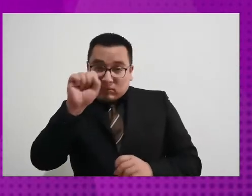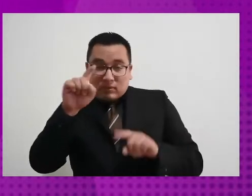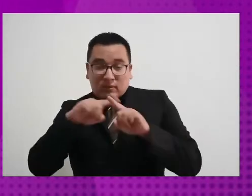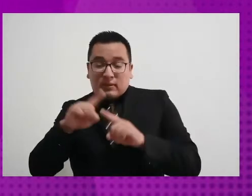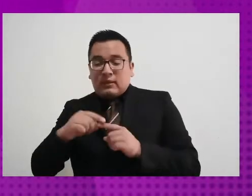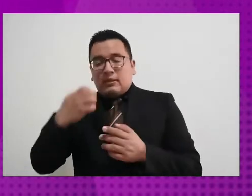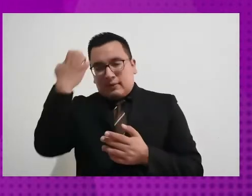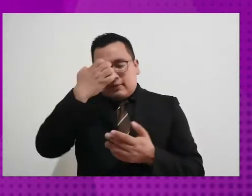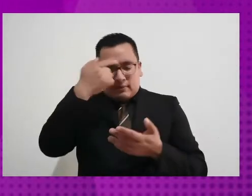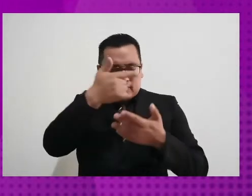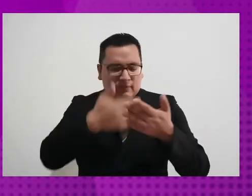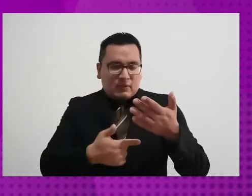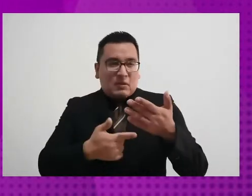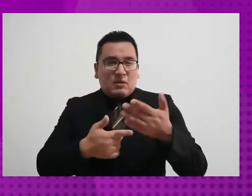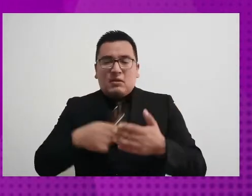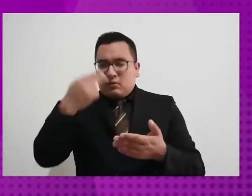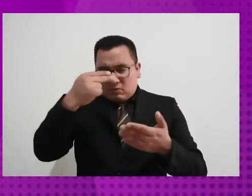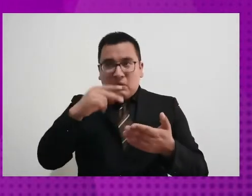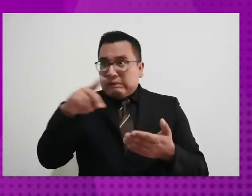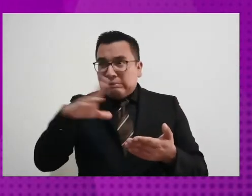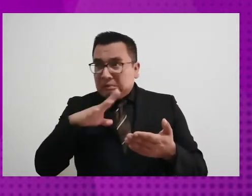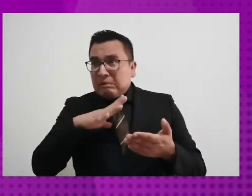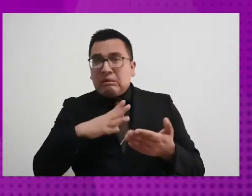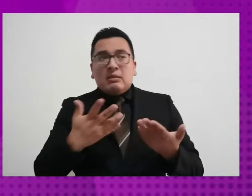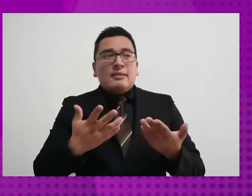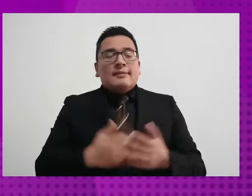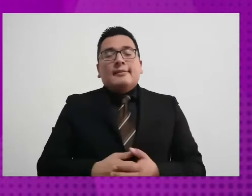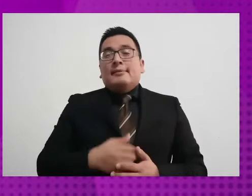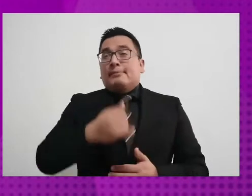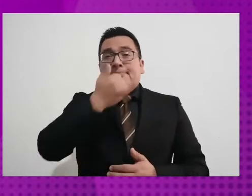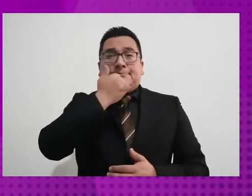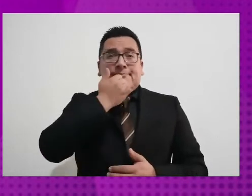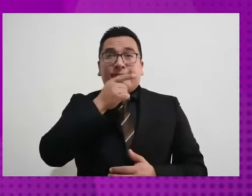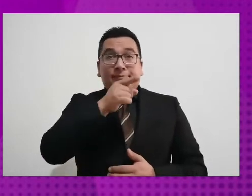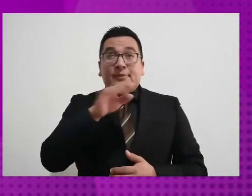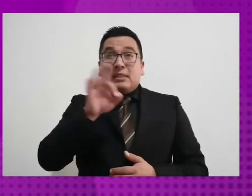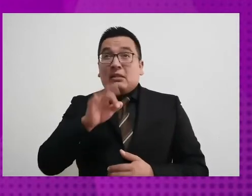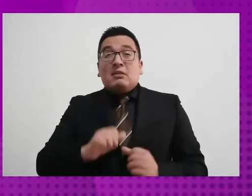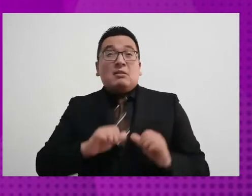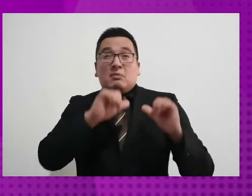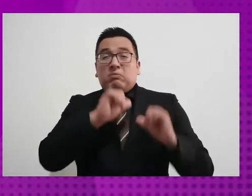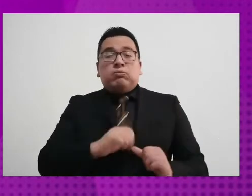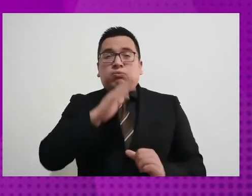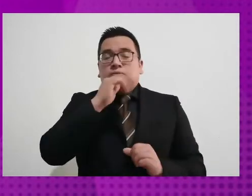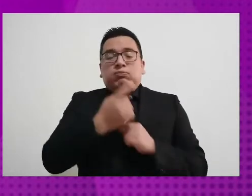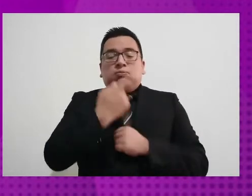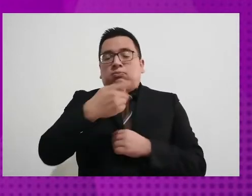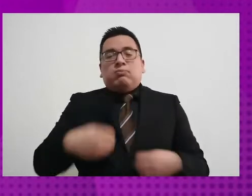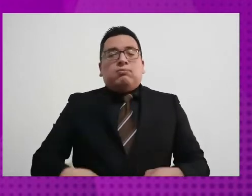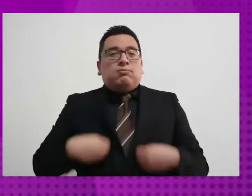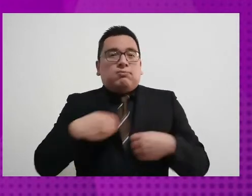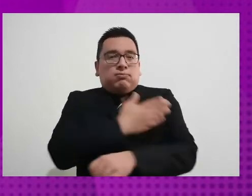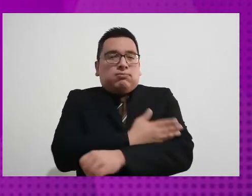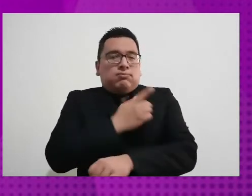puedan consultar este padrón, este registro, ¿no? Para verificar que esas personas no incumplen con